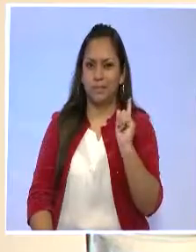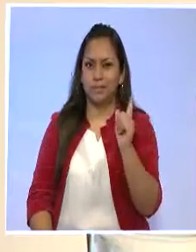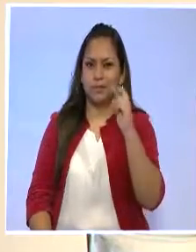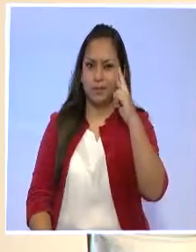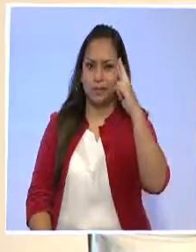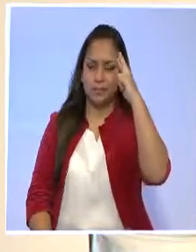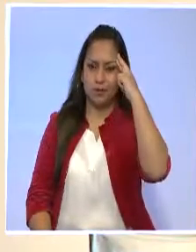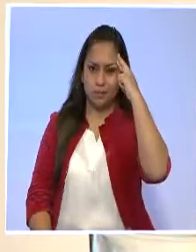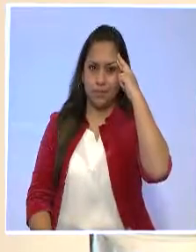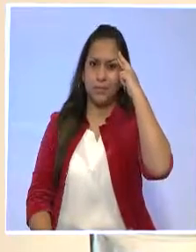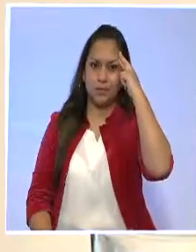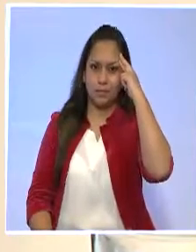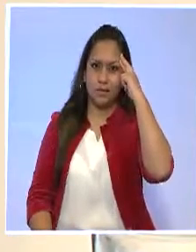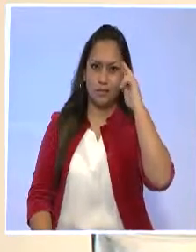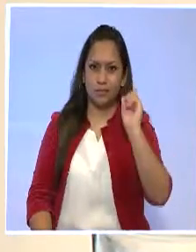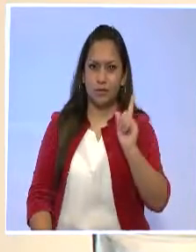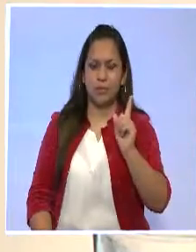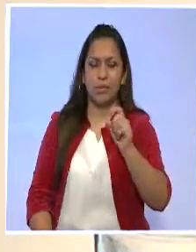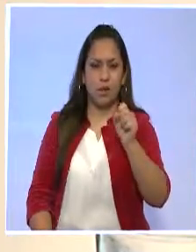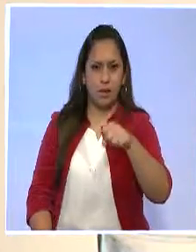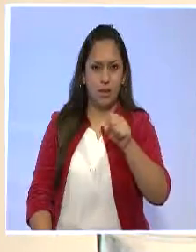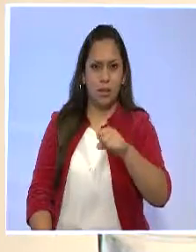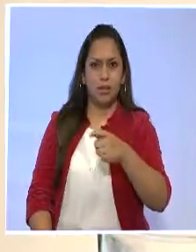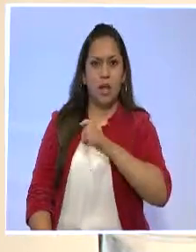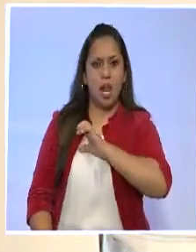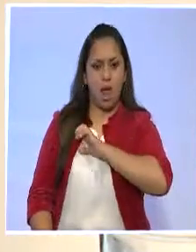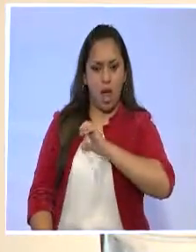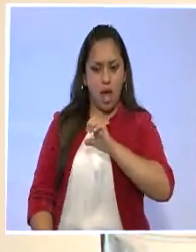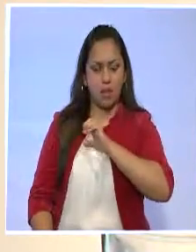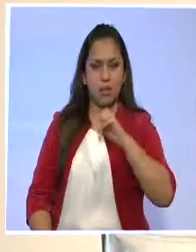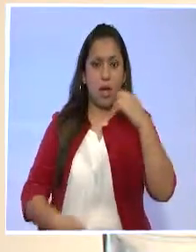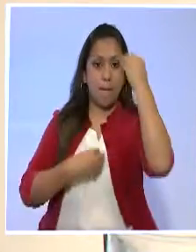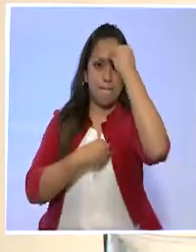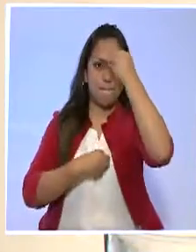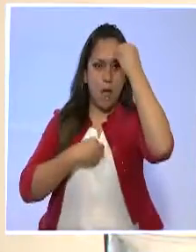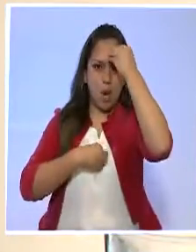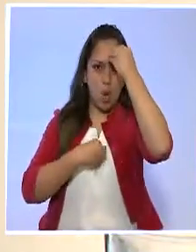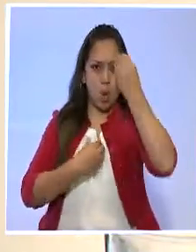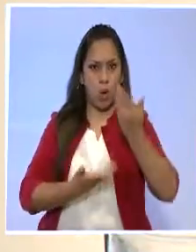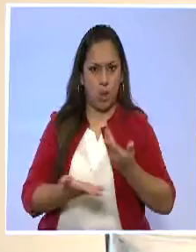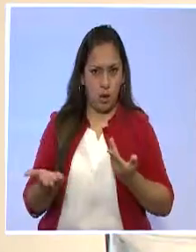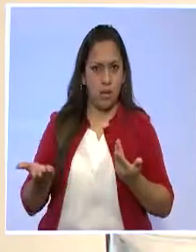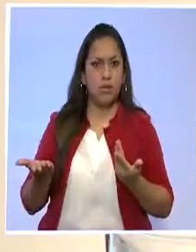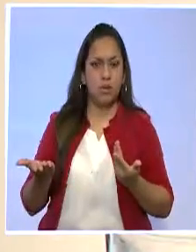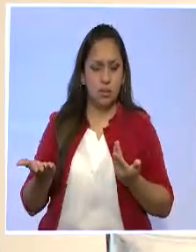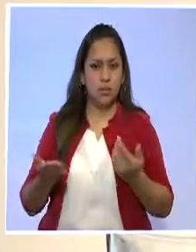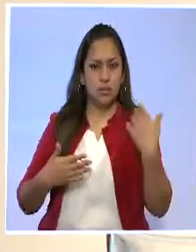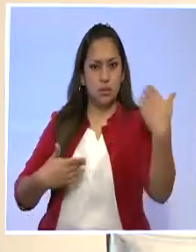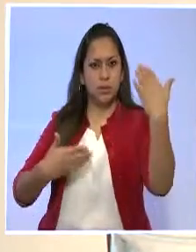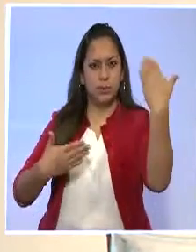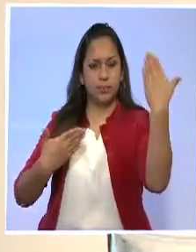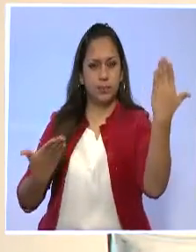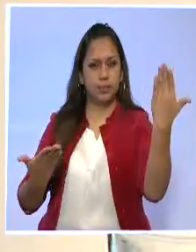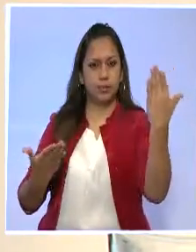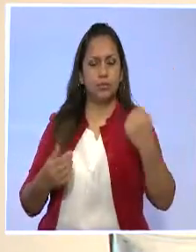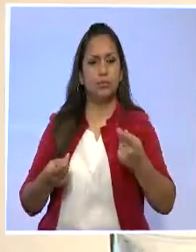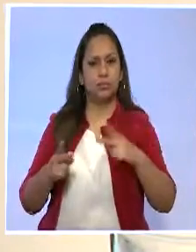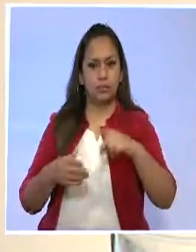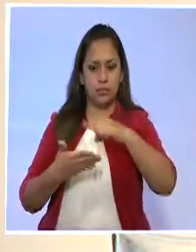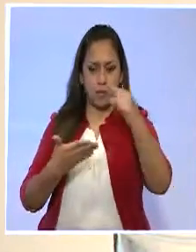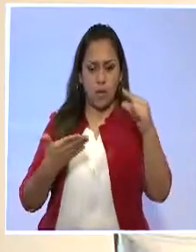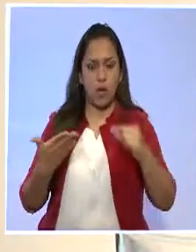para la ciudadanía de marcarlos también dentro de la ética de la ética de la política en este caso también de una ética financiera